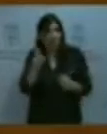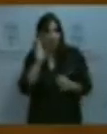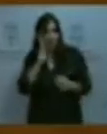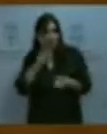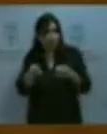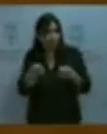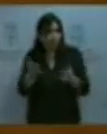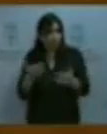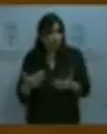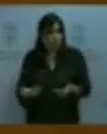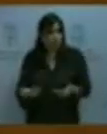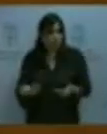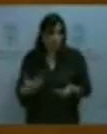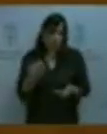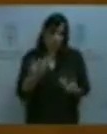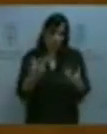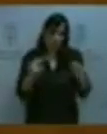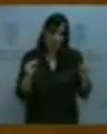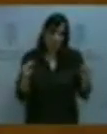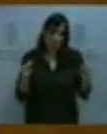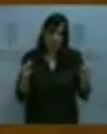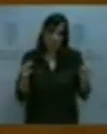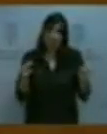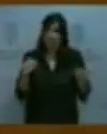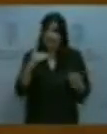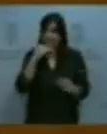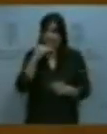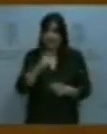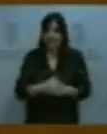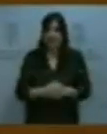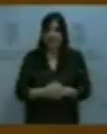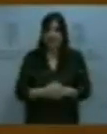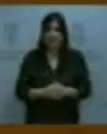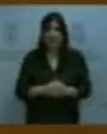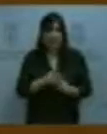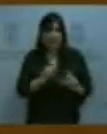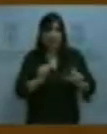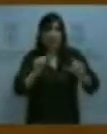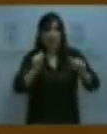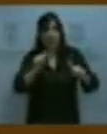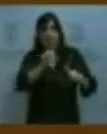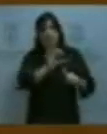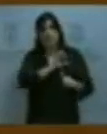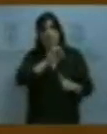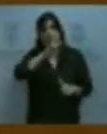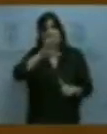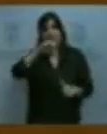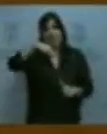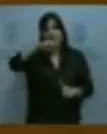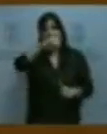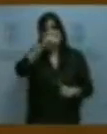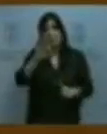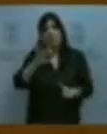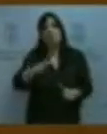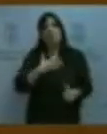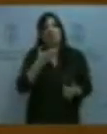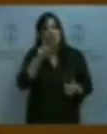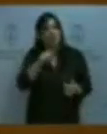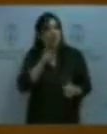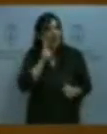concluyendo. Voy concluyendo, señor presidente. Así empezó la señora Renedo. Seguramente era una pícara. No lo sé. Así empezó la señora